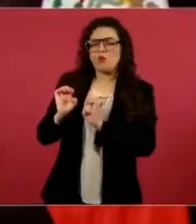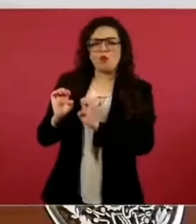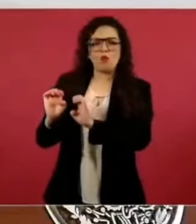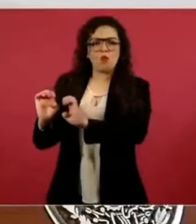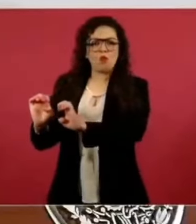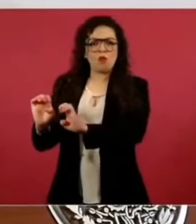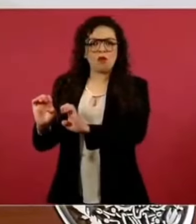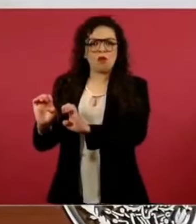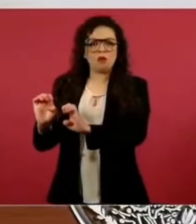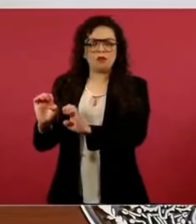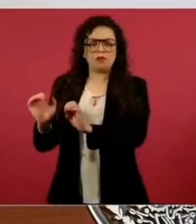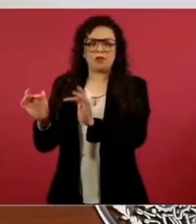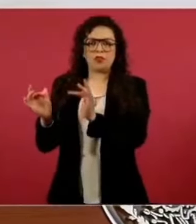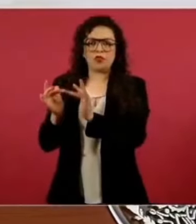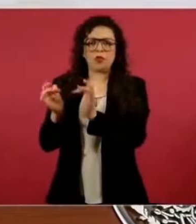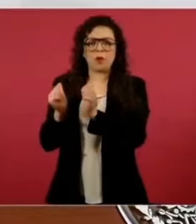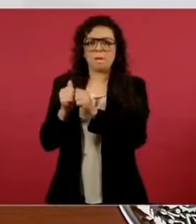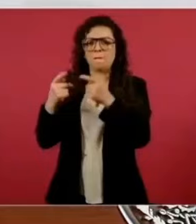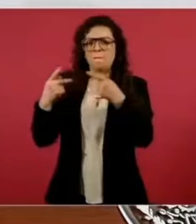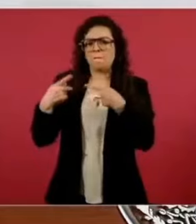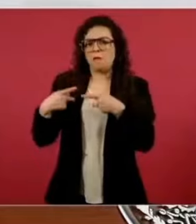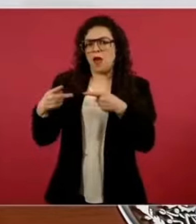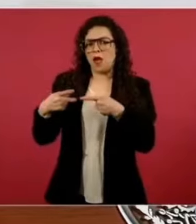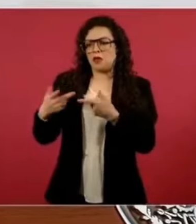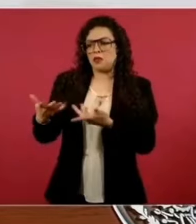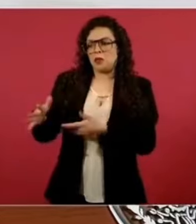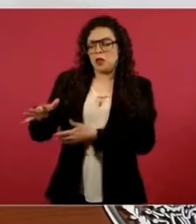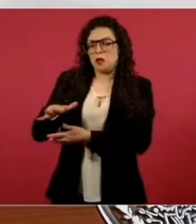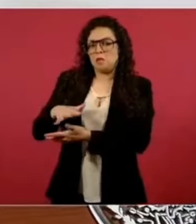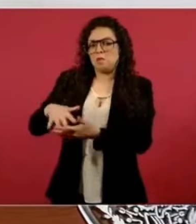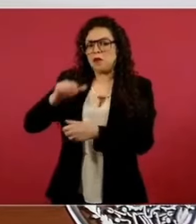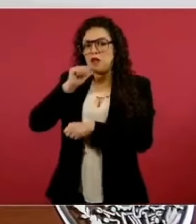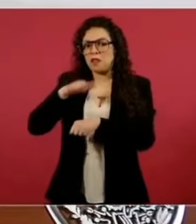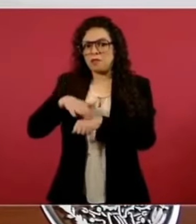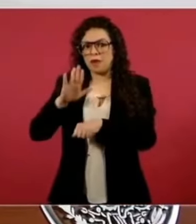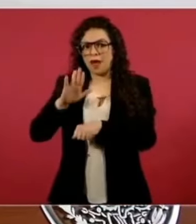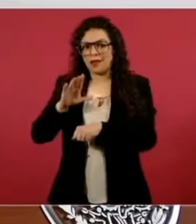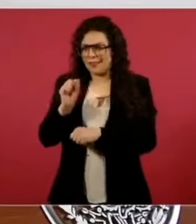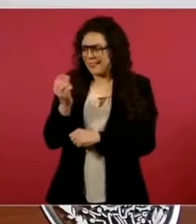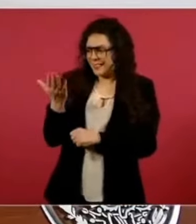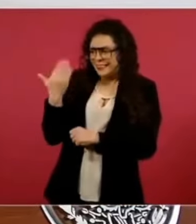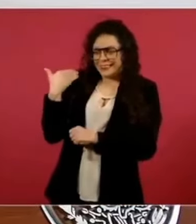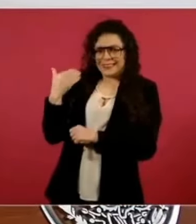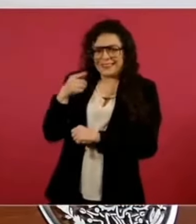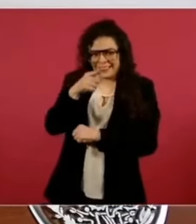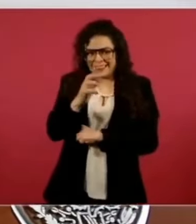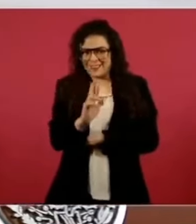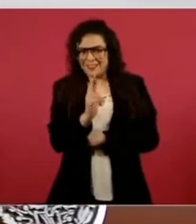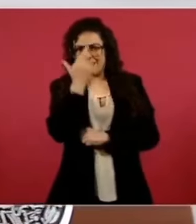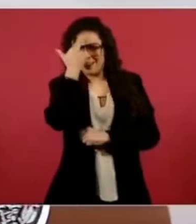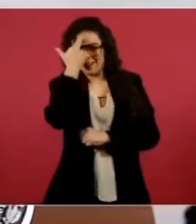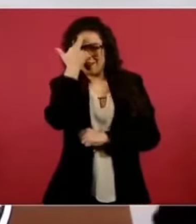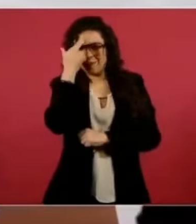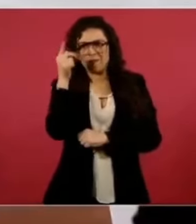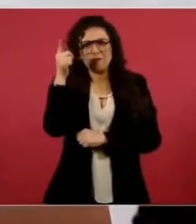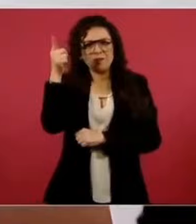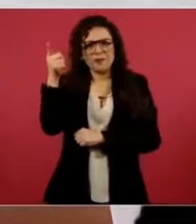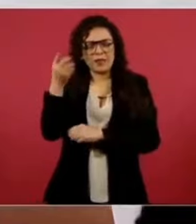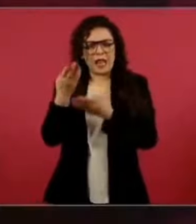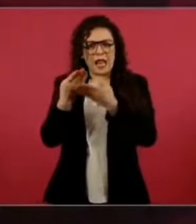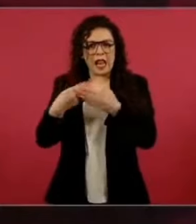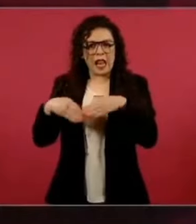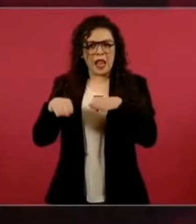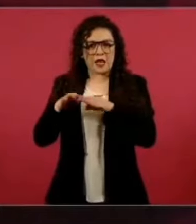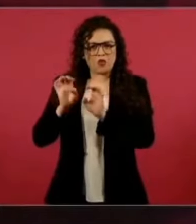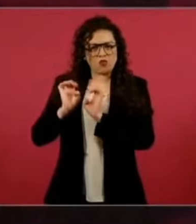poco pues una cena en una residencia en Las